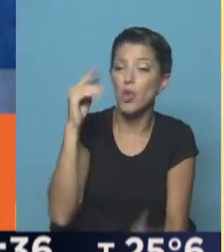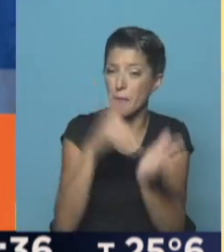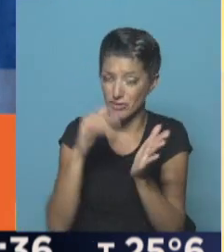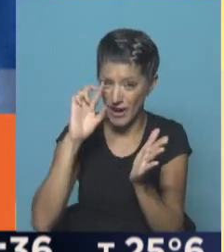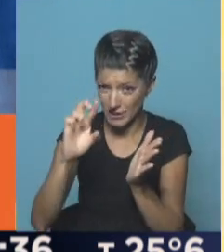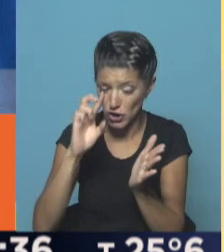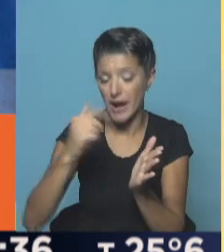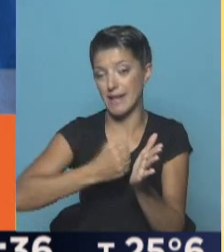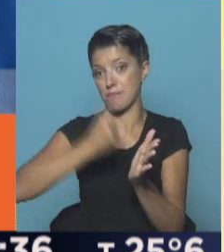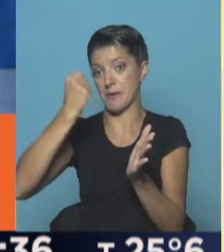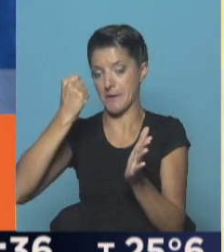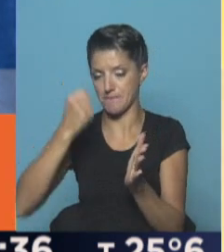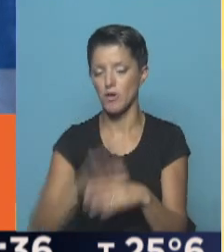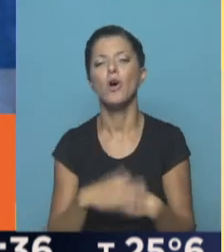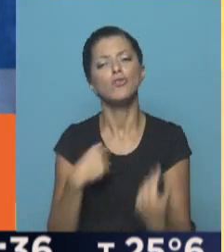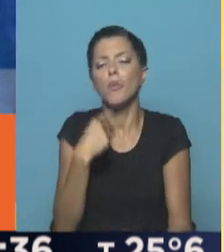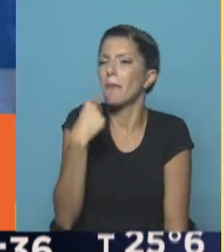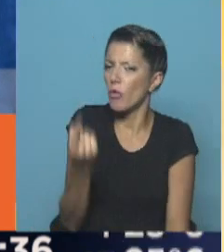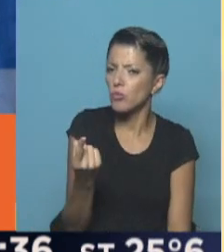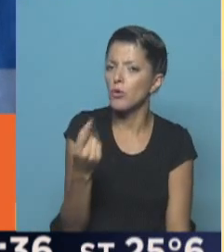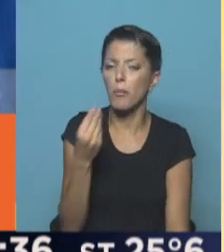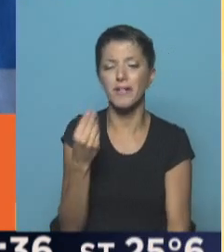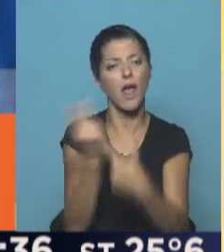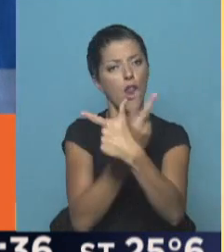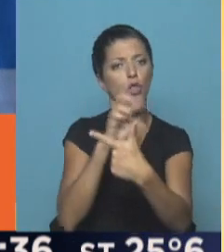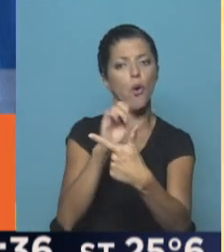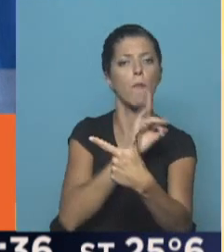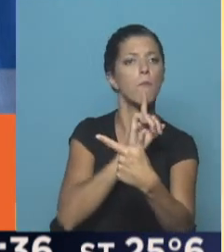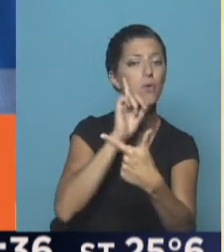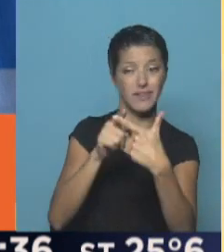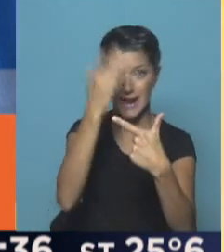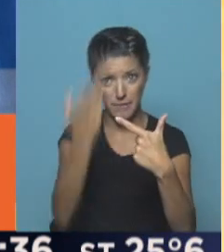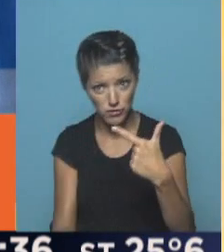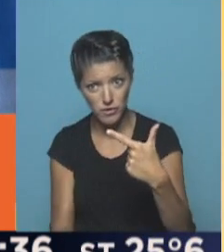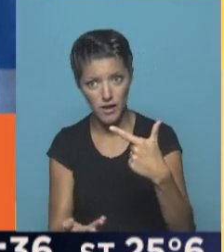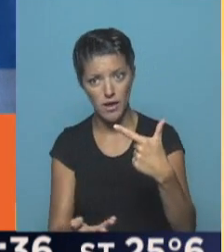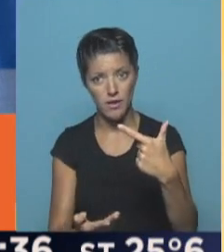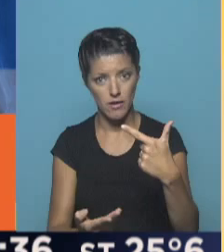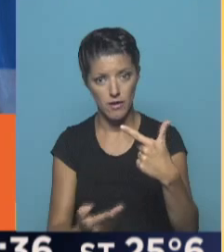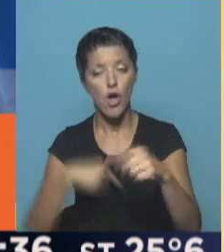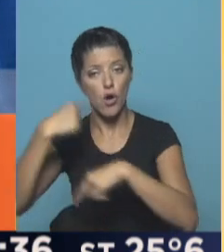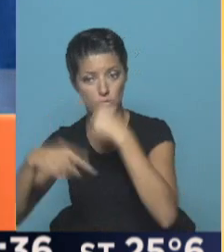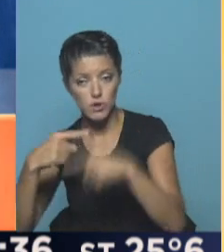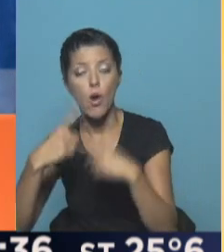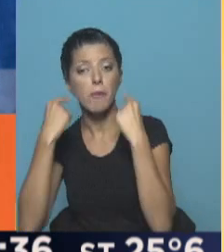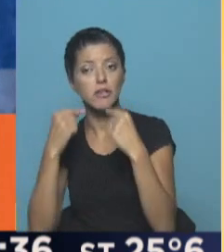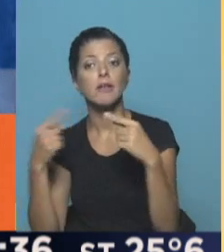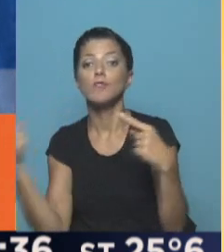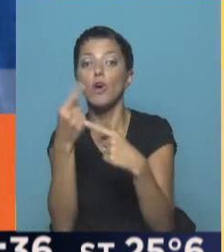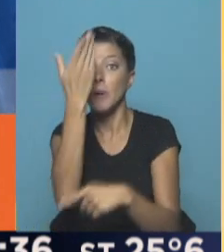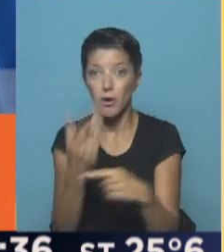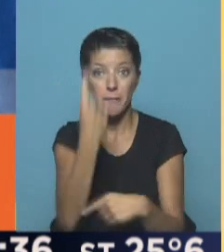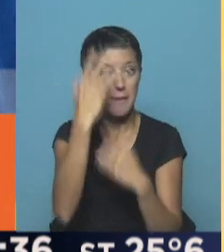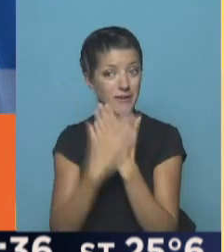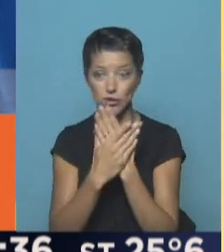Me pregunto por qué Putin y él han logrado que estas protestas sigan golpeándolo a él, a Medvedev, y toda